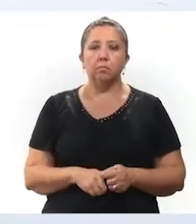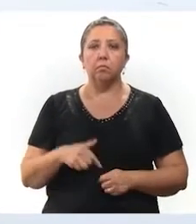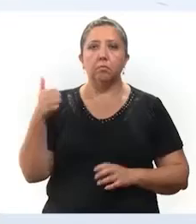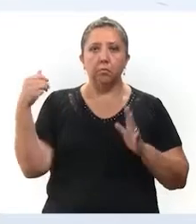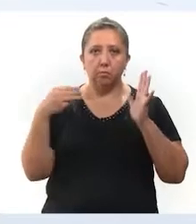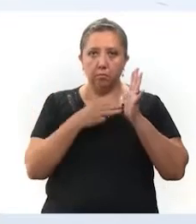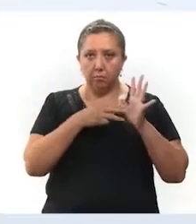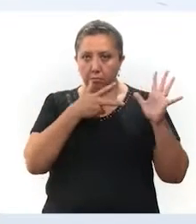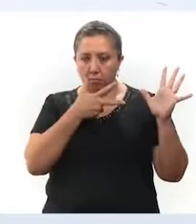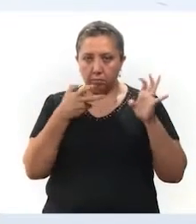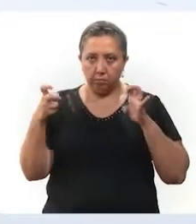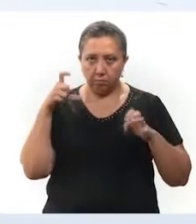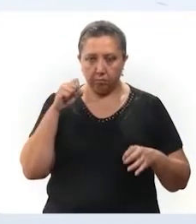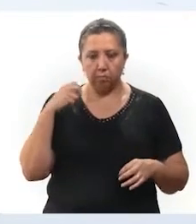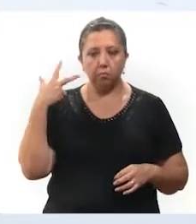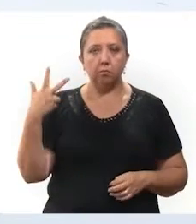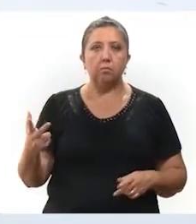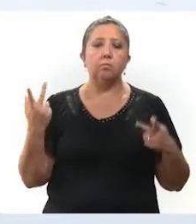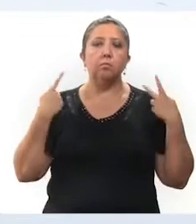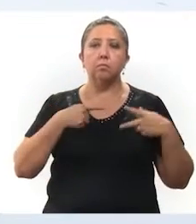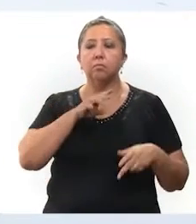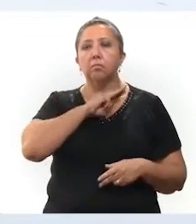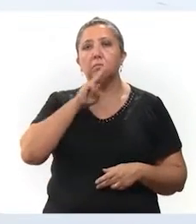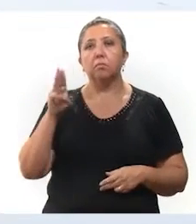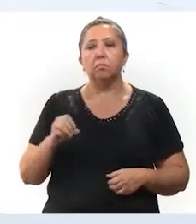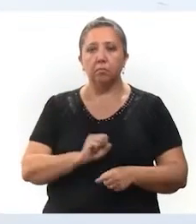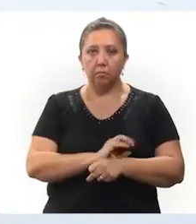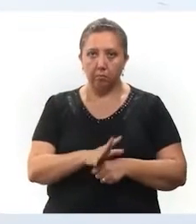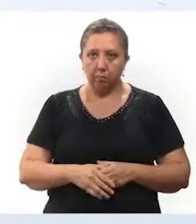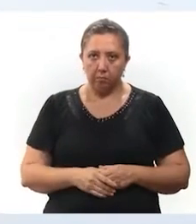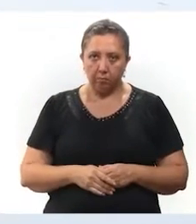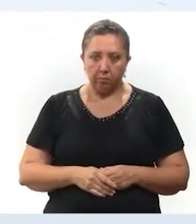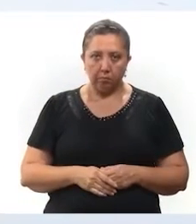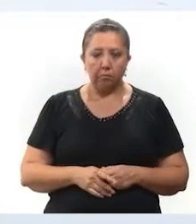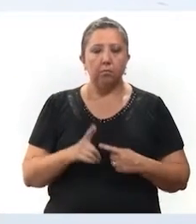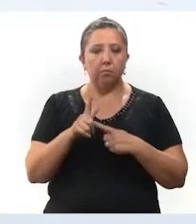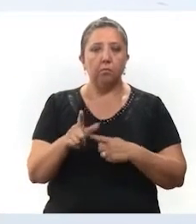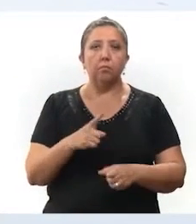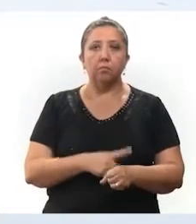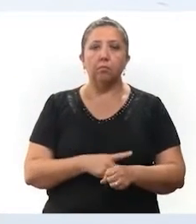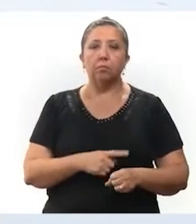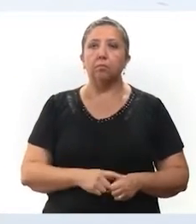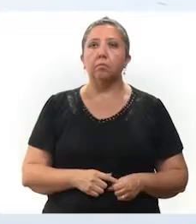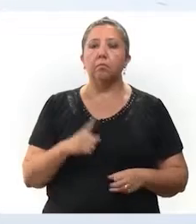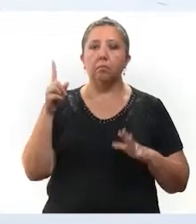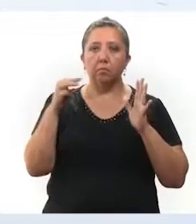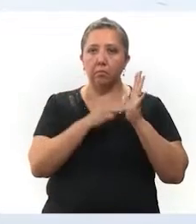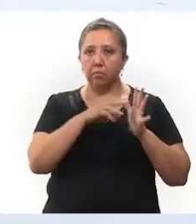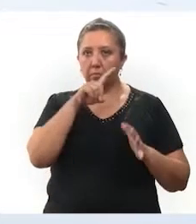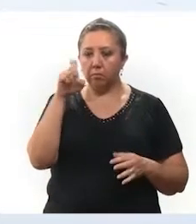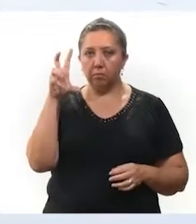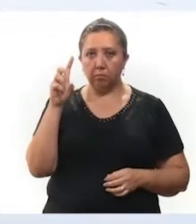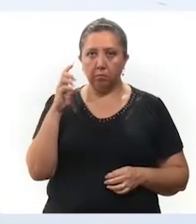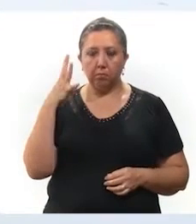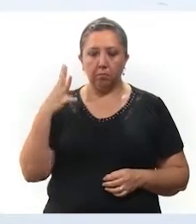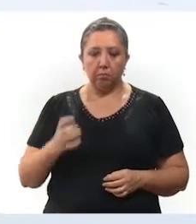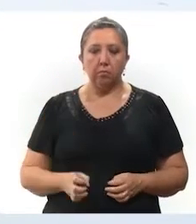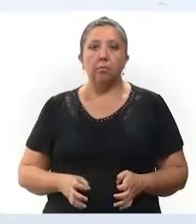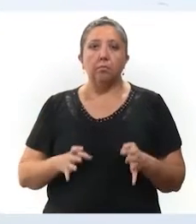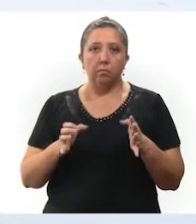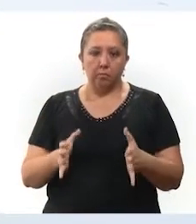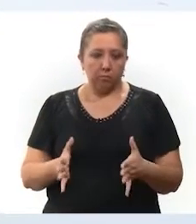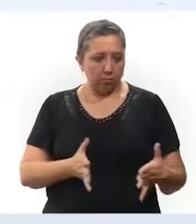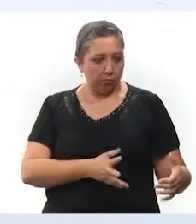son 6.828 las personas fallecidas a causa del coronavirus. De los casos activos, 1.134 están